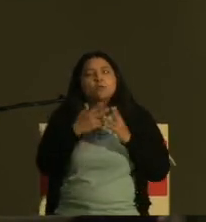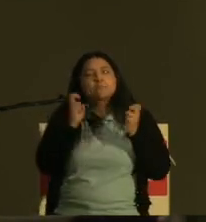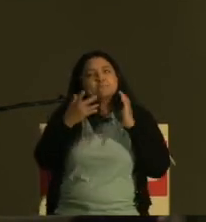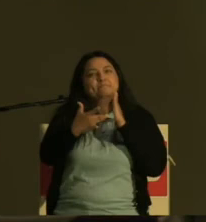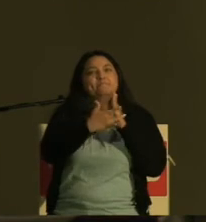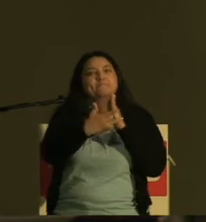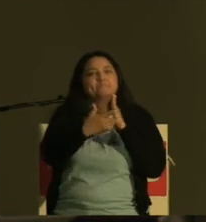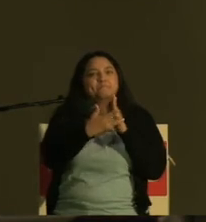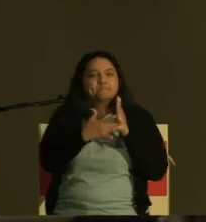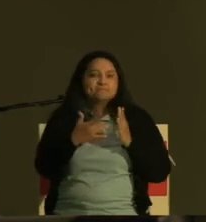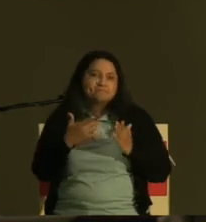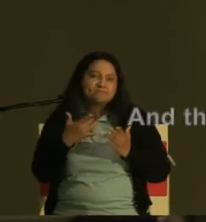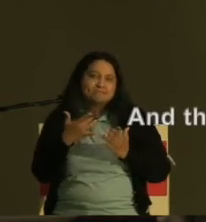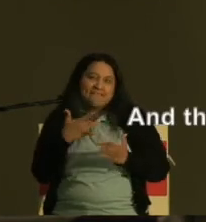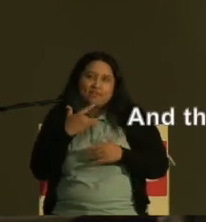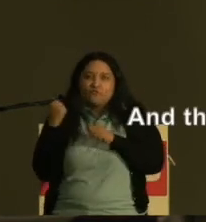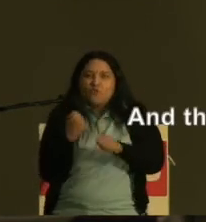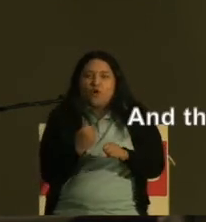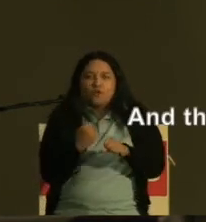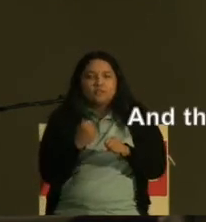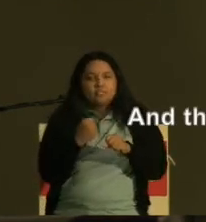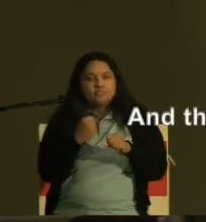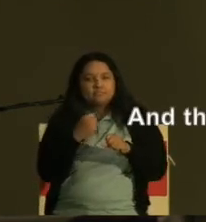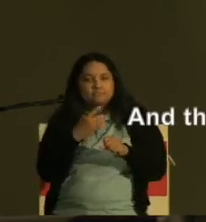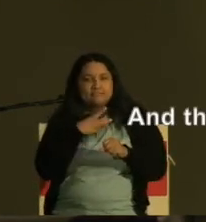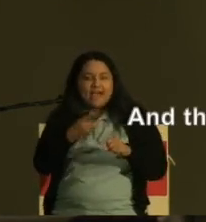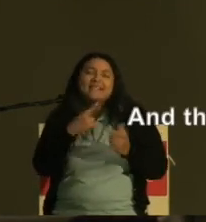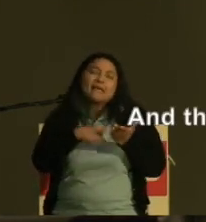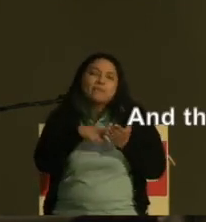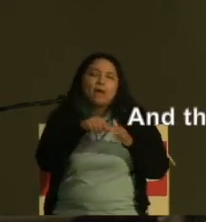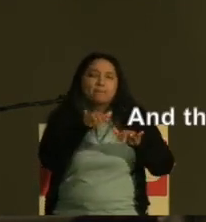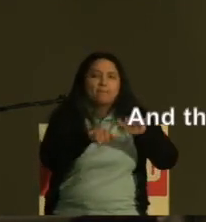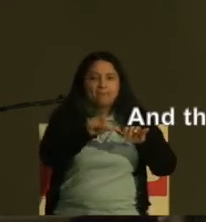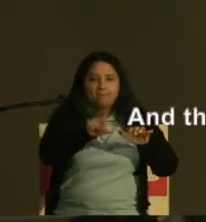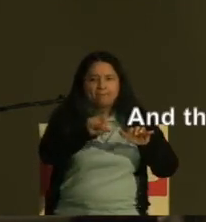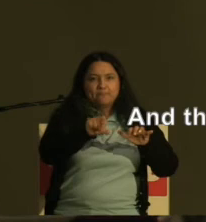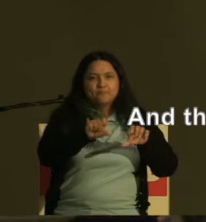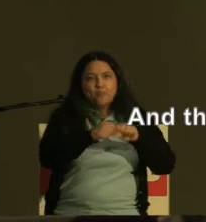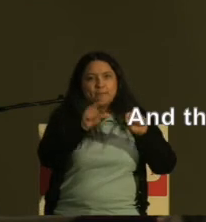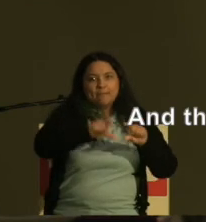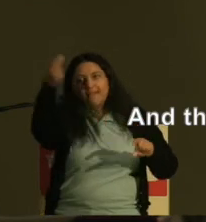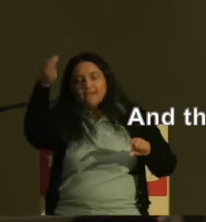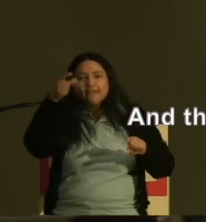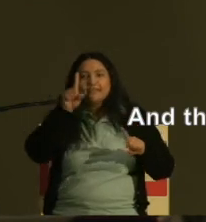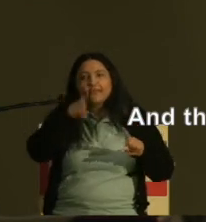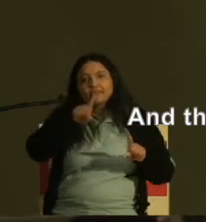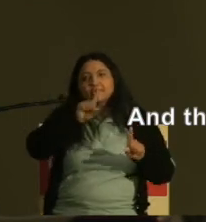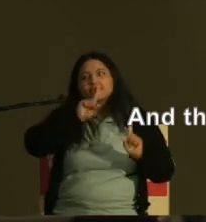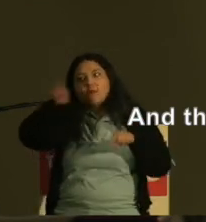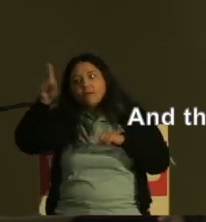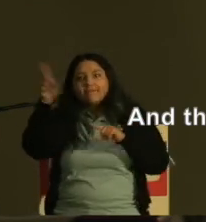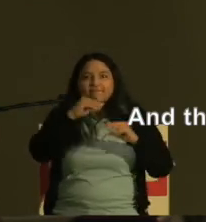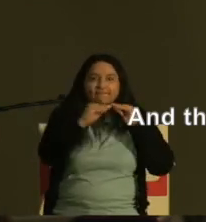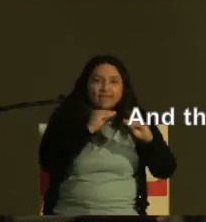así con una fuerza muy grande y las teclas a veces se rompían y salían volando y tenía que mandarlas a soldar, ¿no? Y entonces yo pensaba